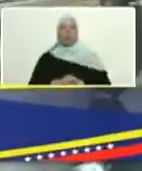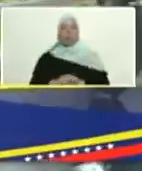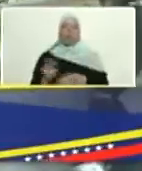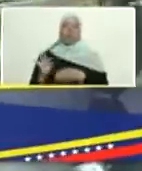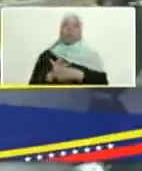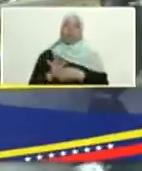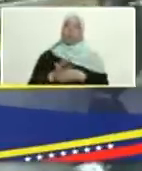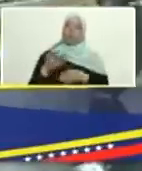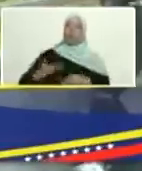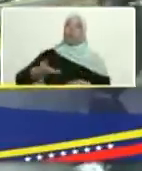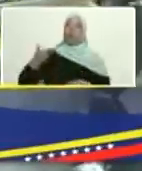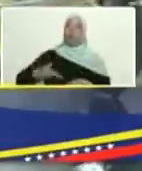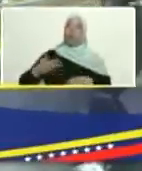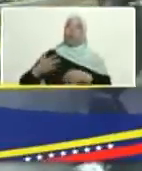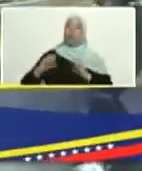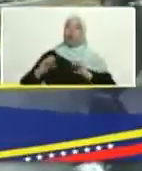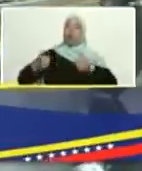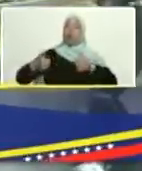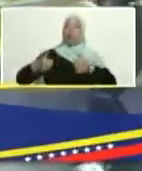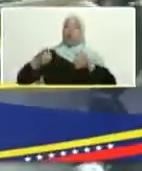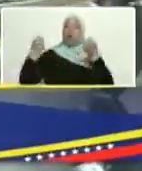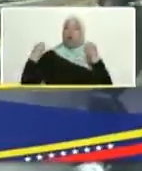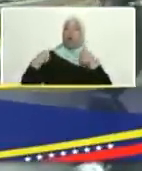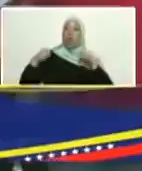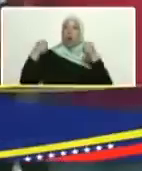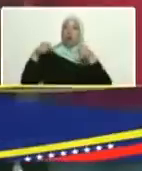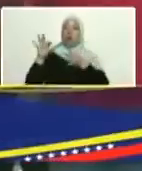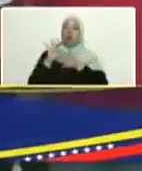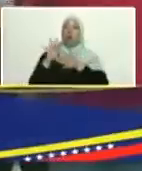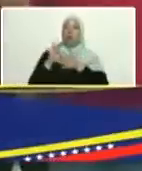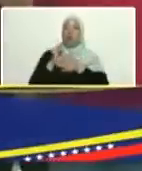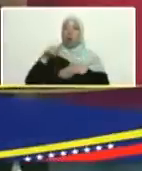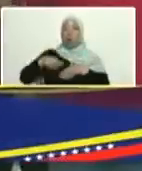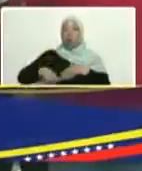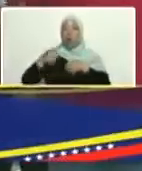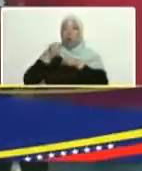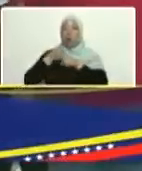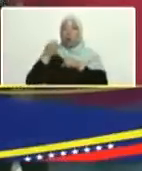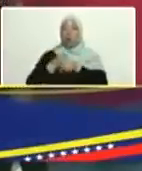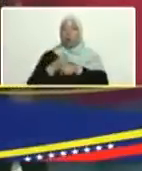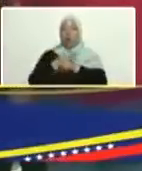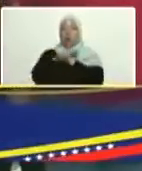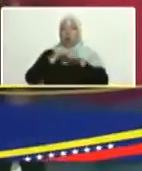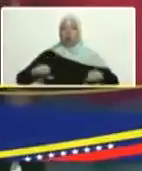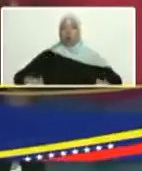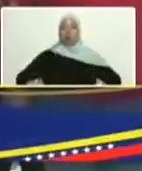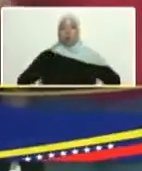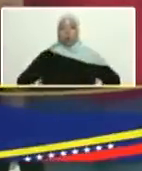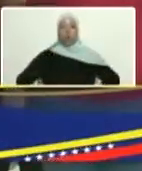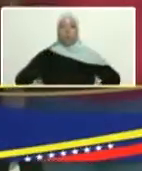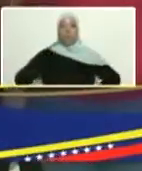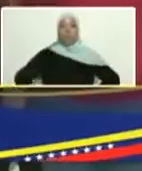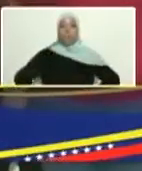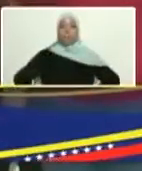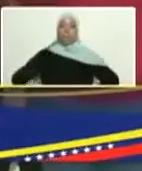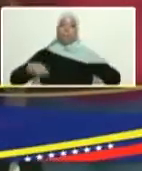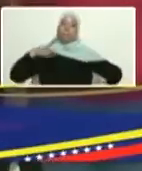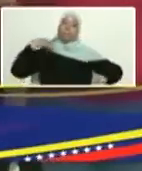funcionar esta importante empresa, hermano presidente. Desde Portuguesa, el principal productor que ya no tan solo produce, sino